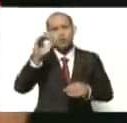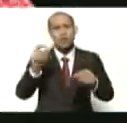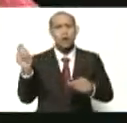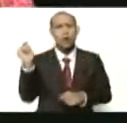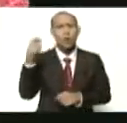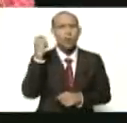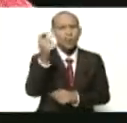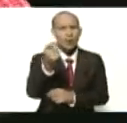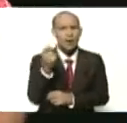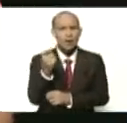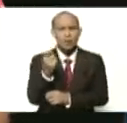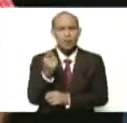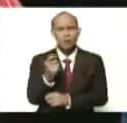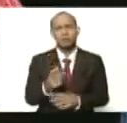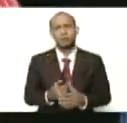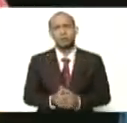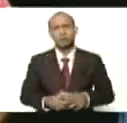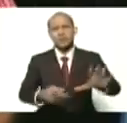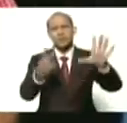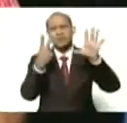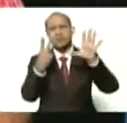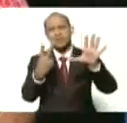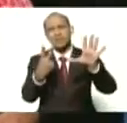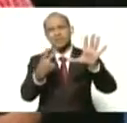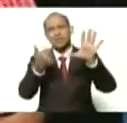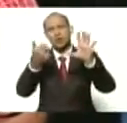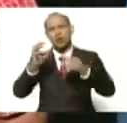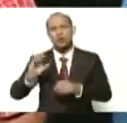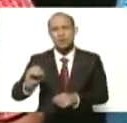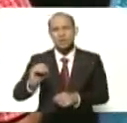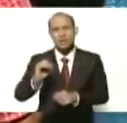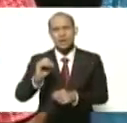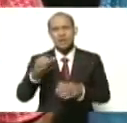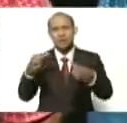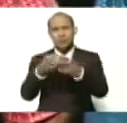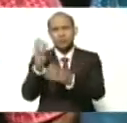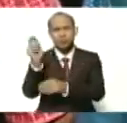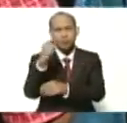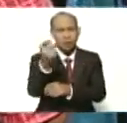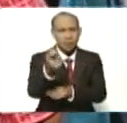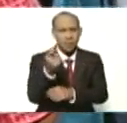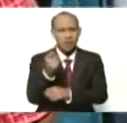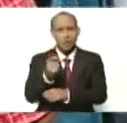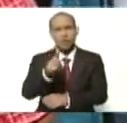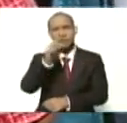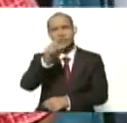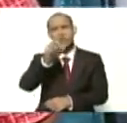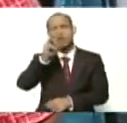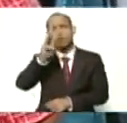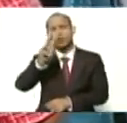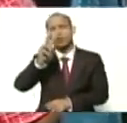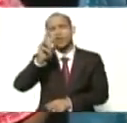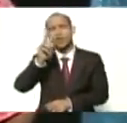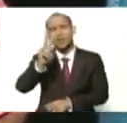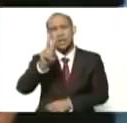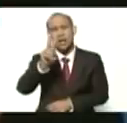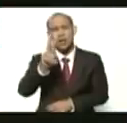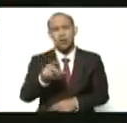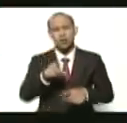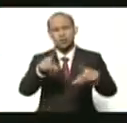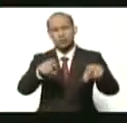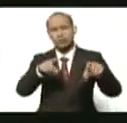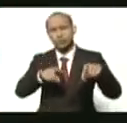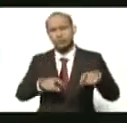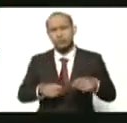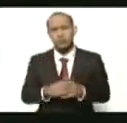700 760 son de pescadores y pescadoras 132 de agricultores agricultores